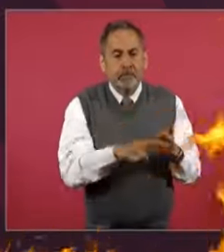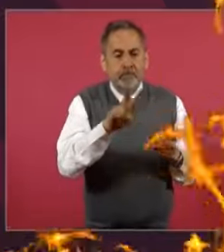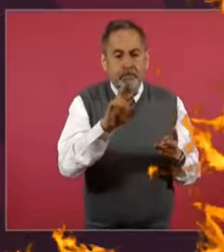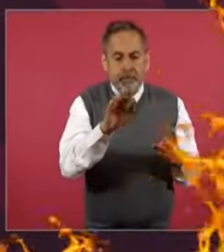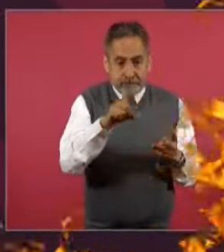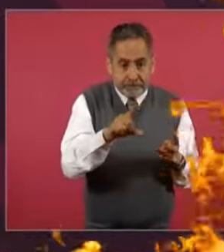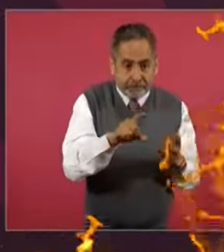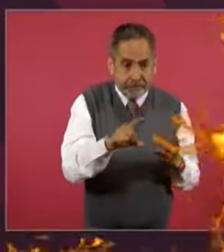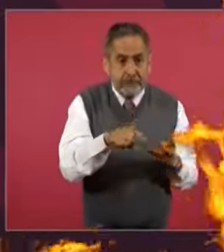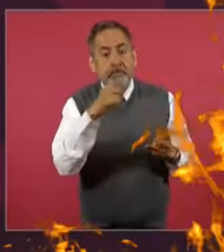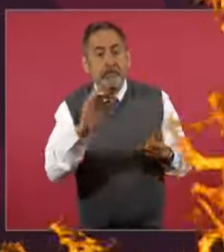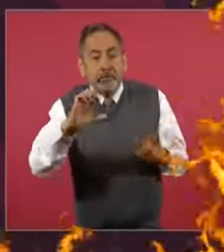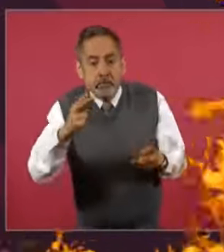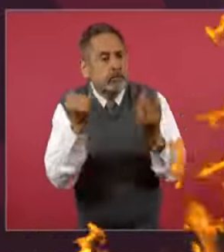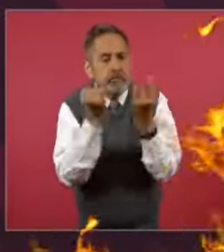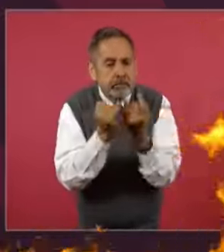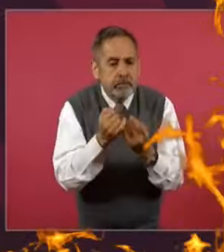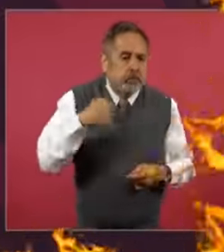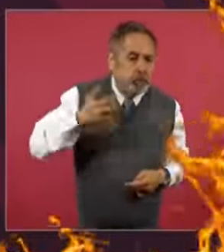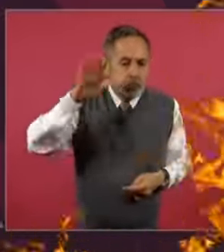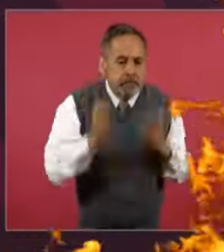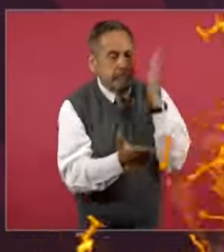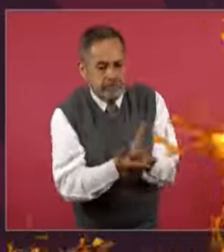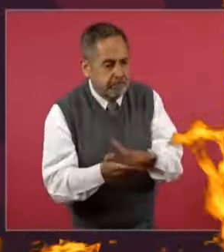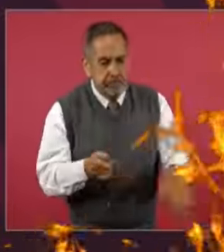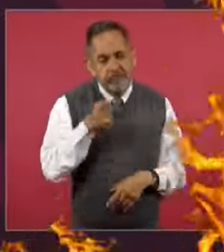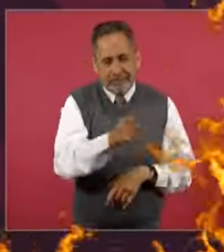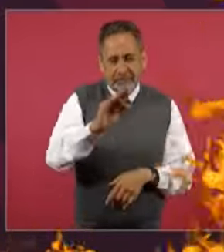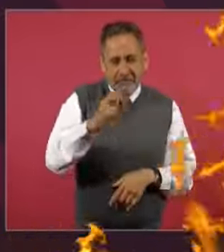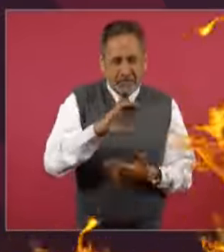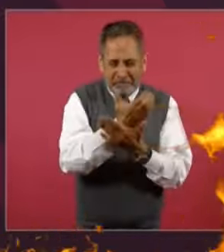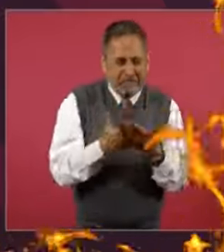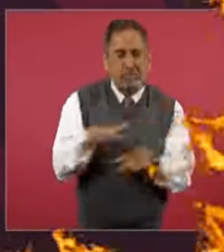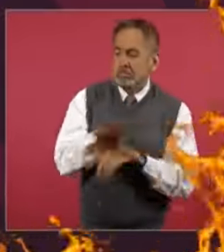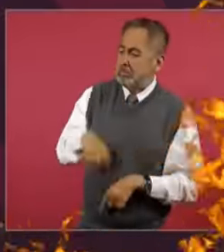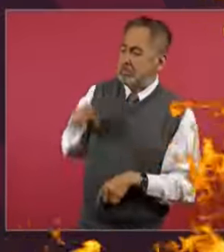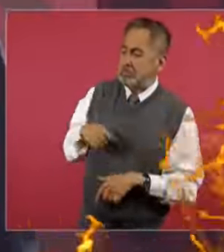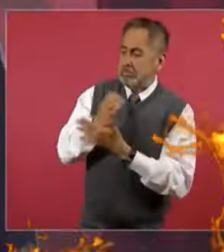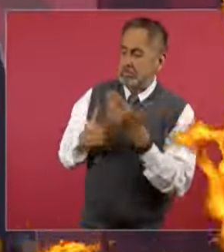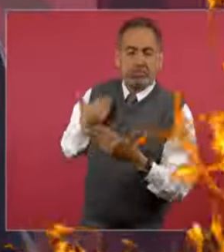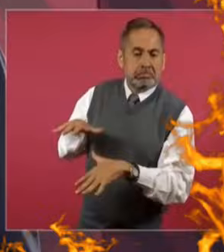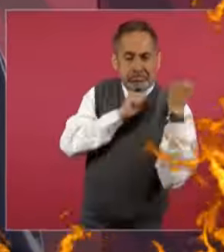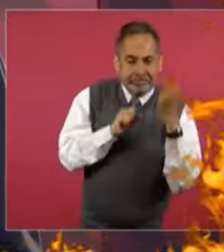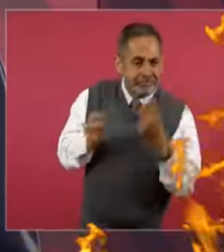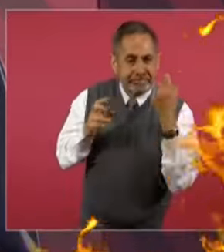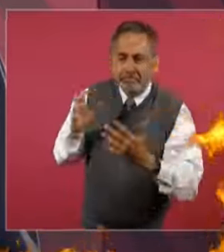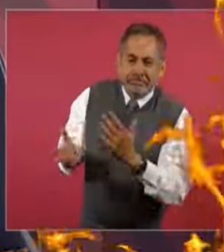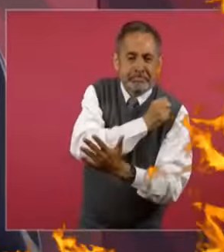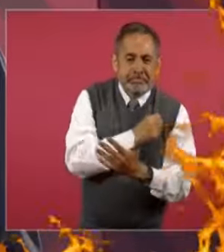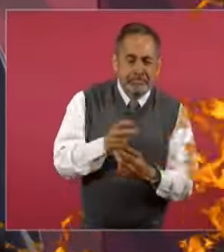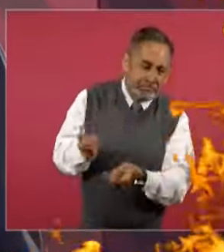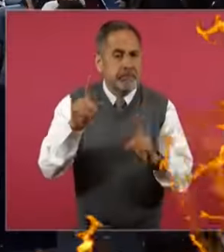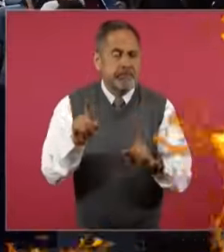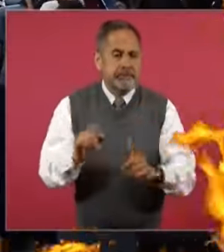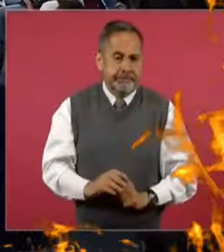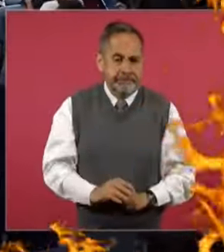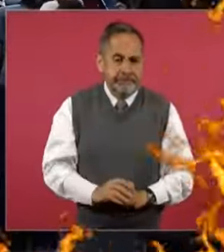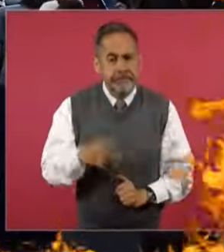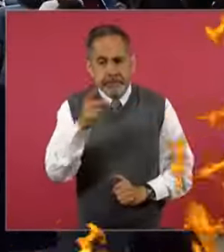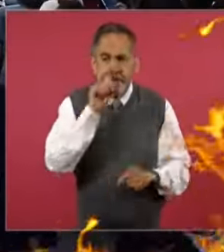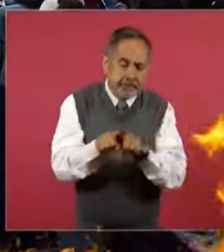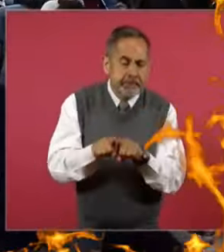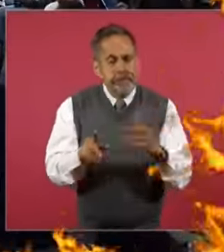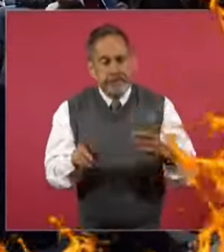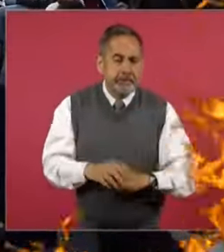Fox, pero con Calderón igual. Contratos leoninos, saqueo, robo. Pero